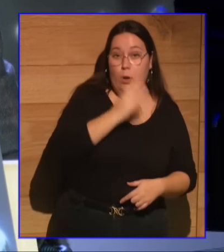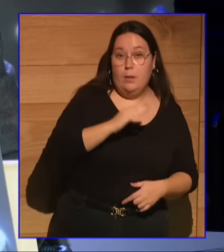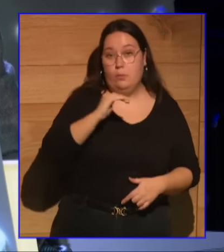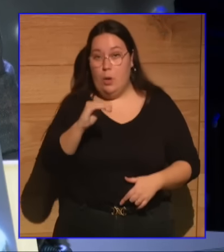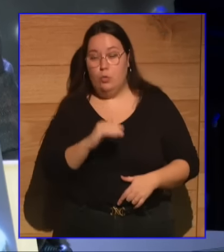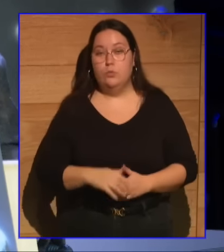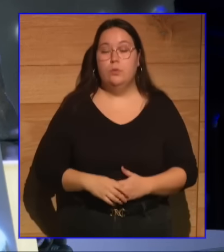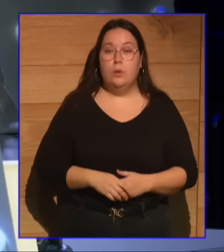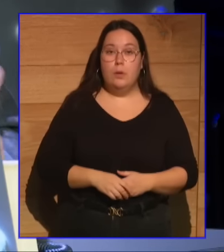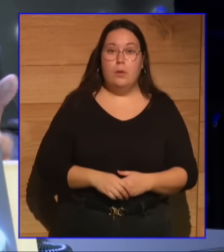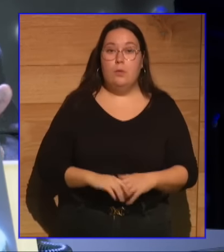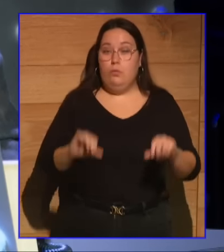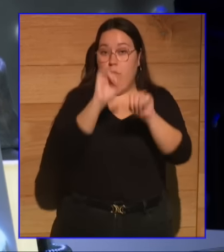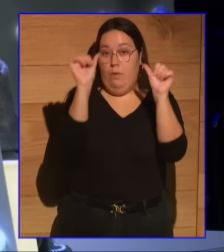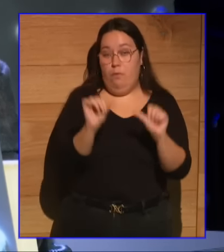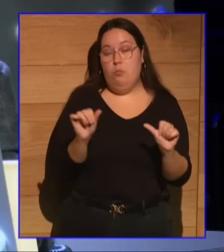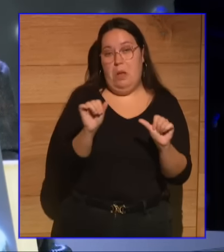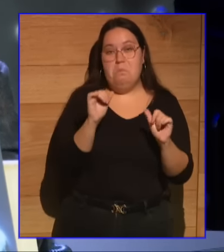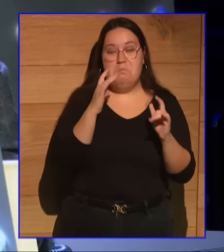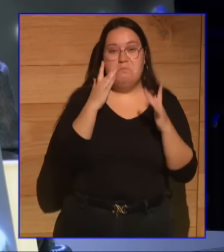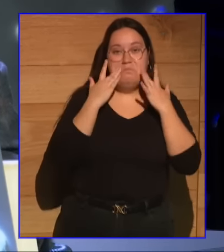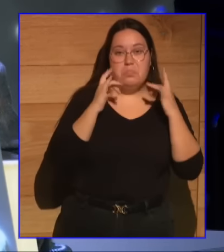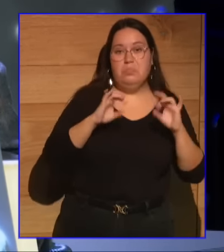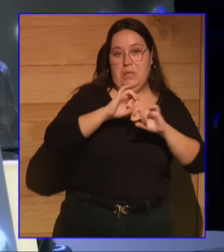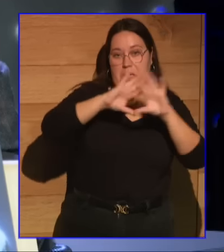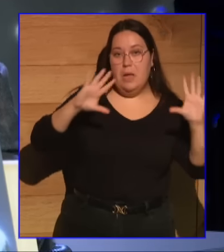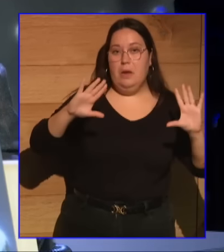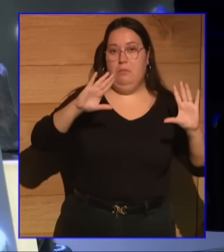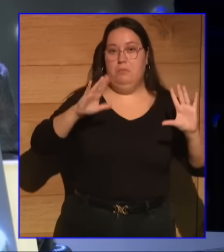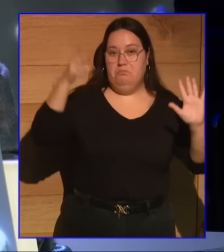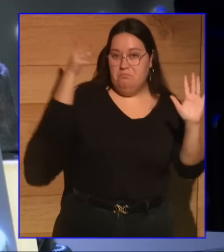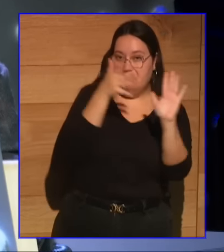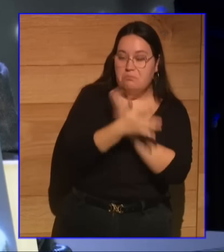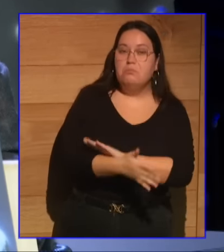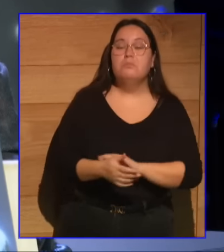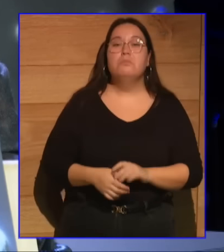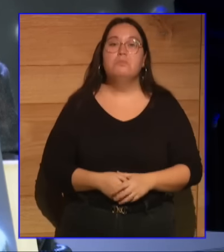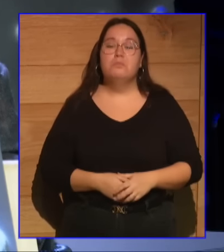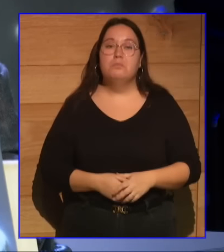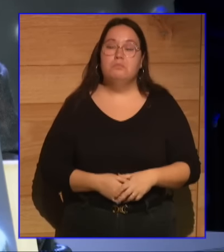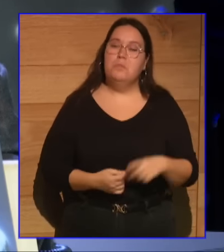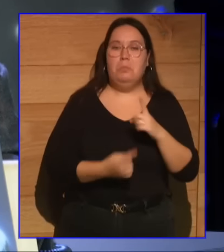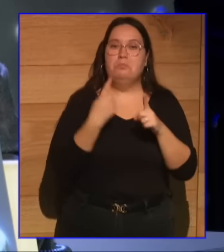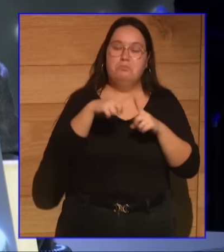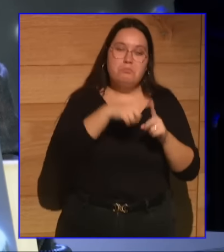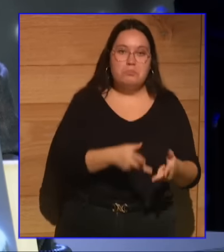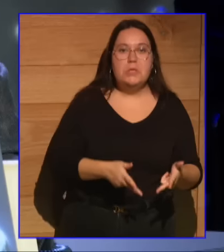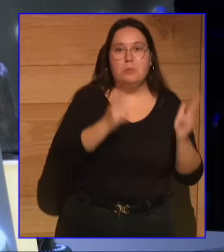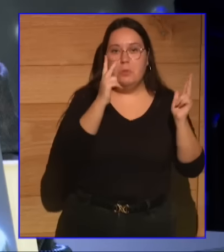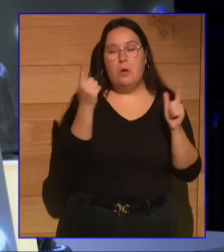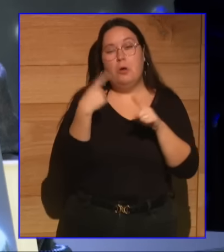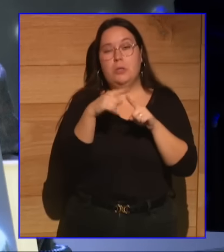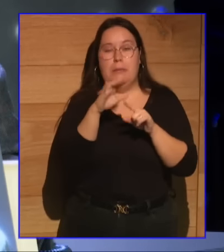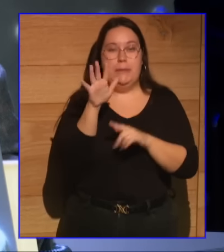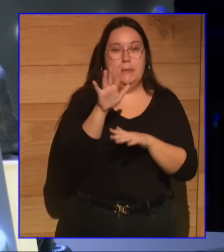forma bastante limpia y definida. Es verdad que se permite según qué cosas o zonas más